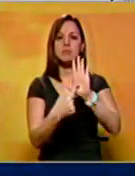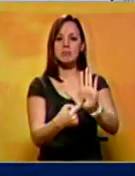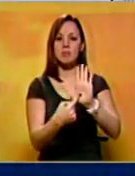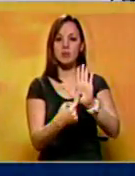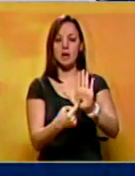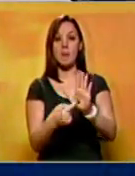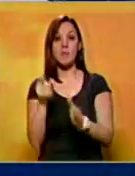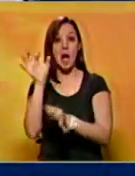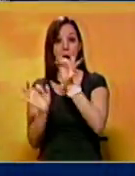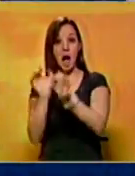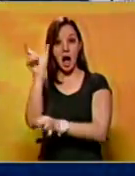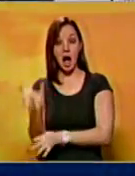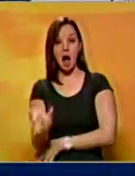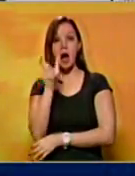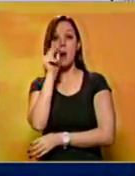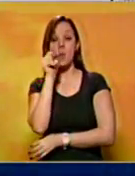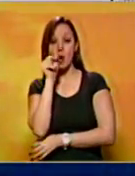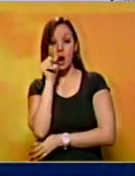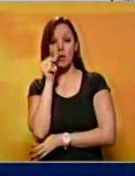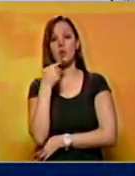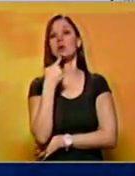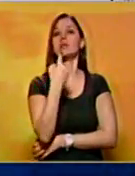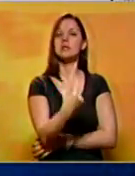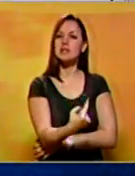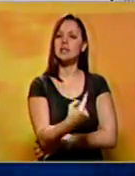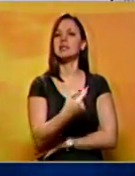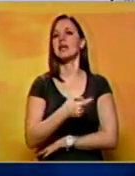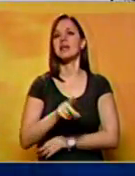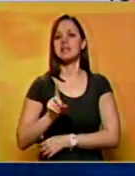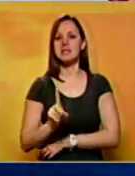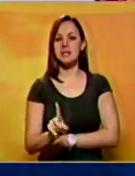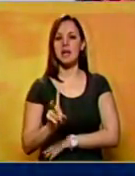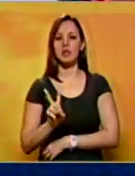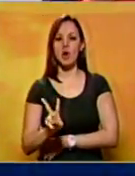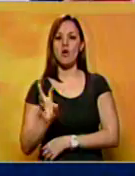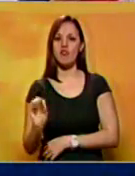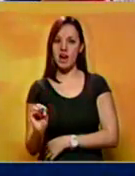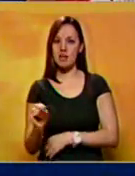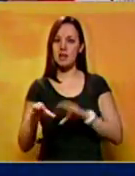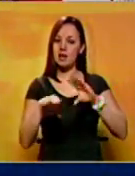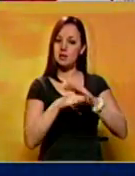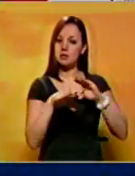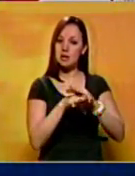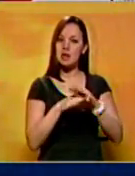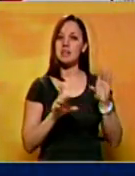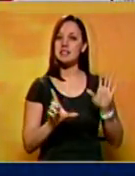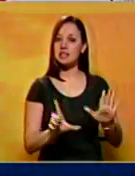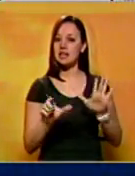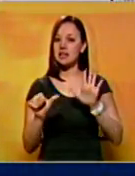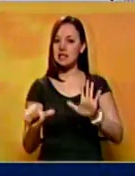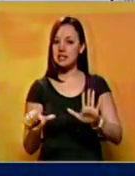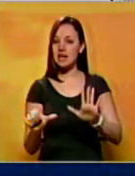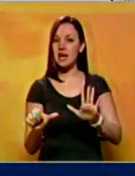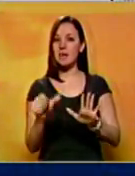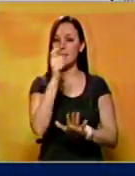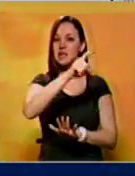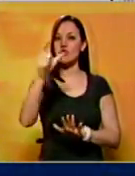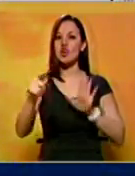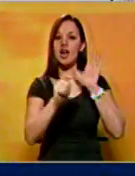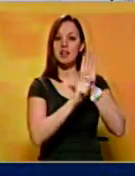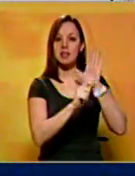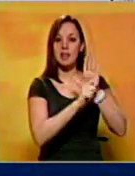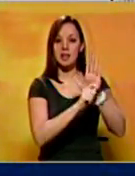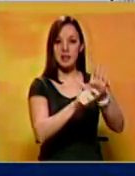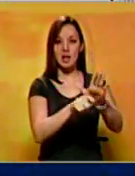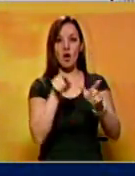El abogado Juan Carlos Gutiérrez precisó que se trata de 120 documentos y 76 son los testigos que estarán en